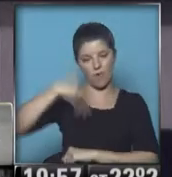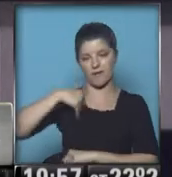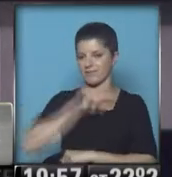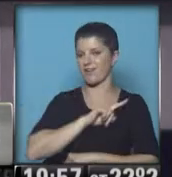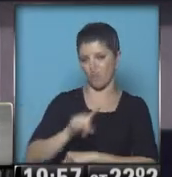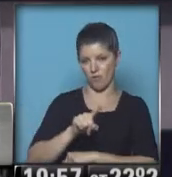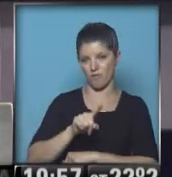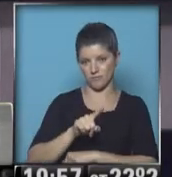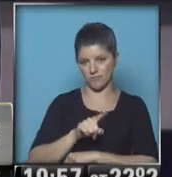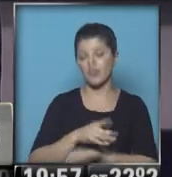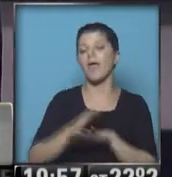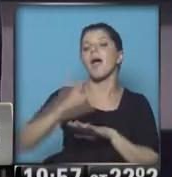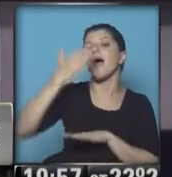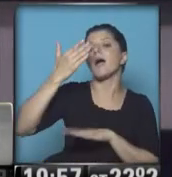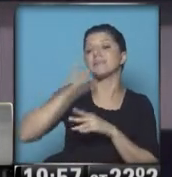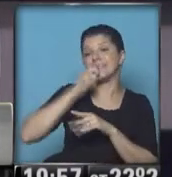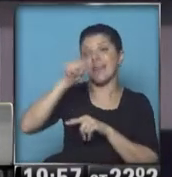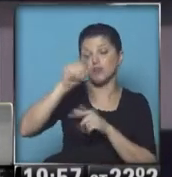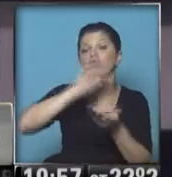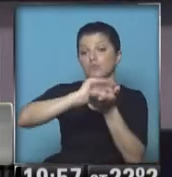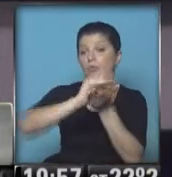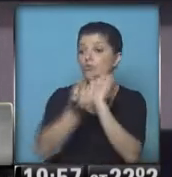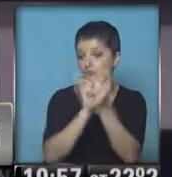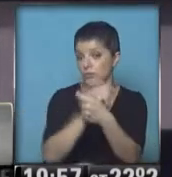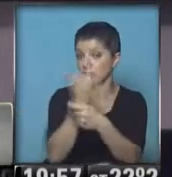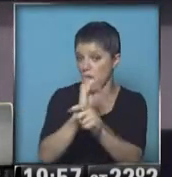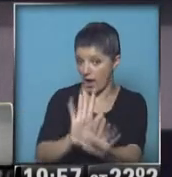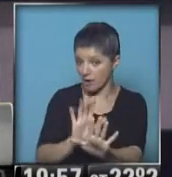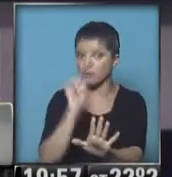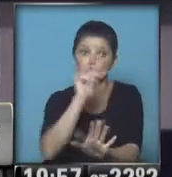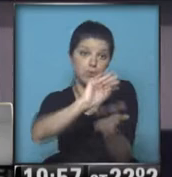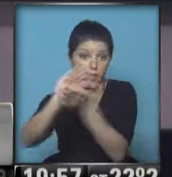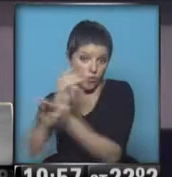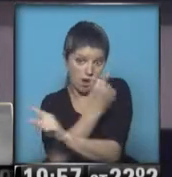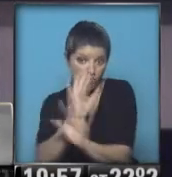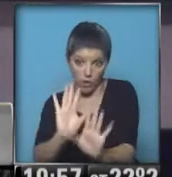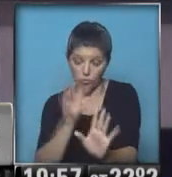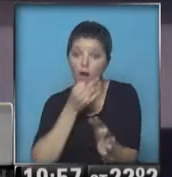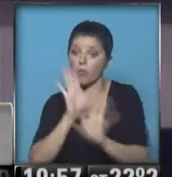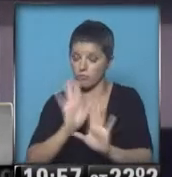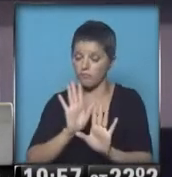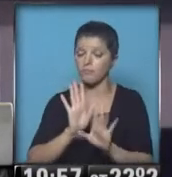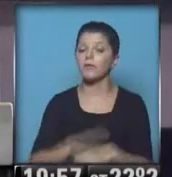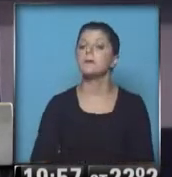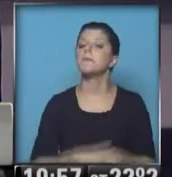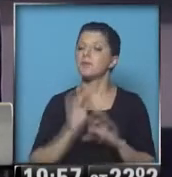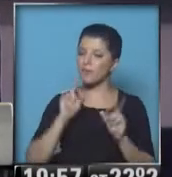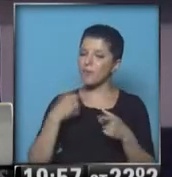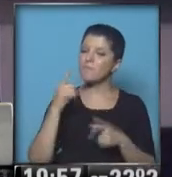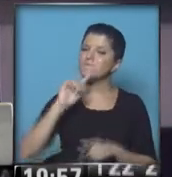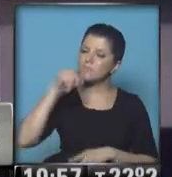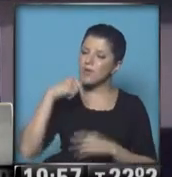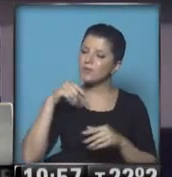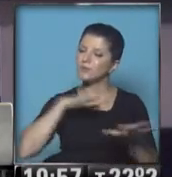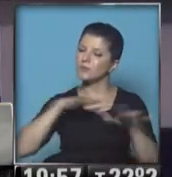Argentina ante una posible reestructuración futura de alguna de las deudas de algún país. Pero también genera un clima